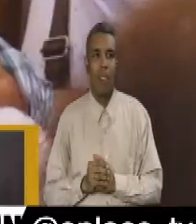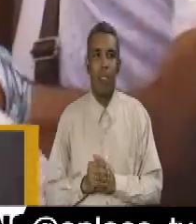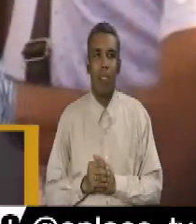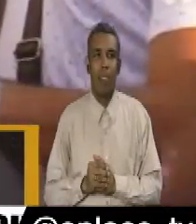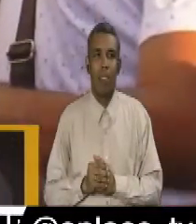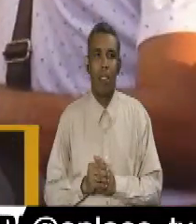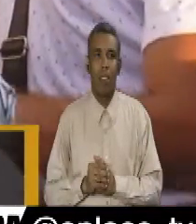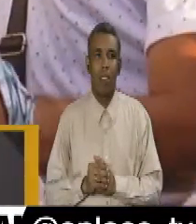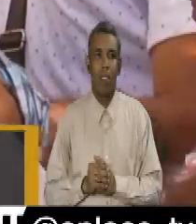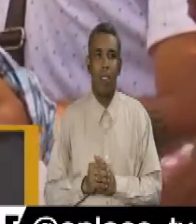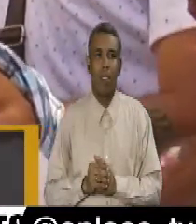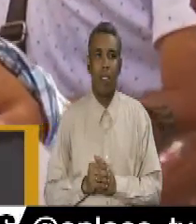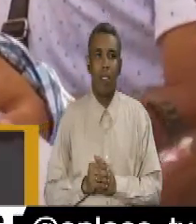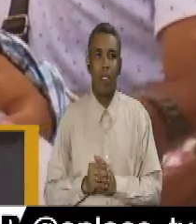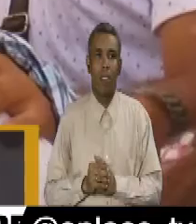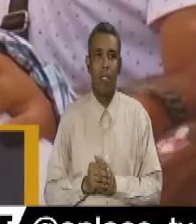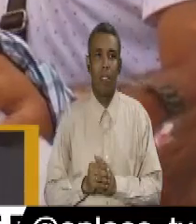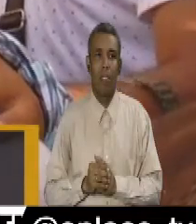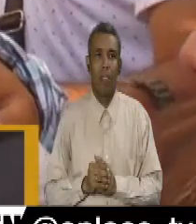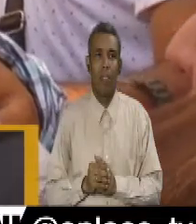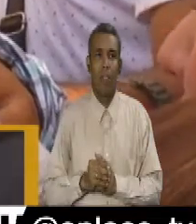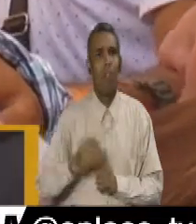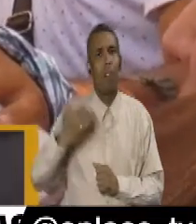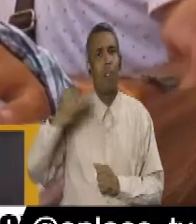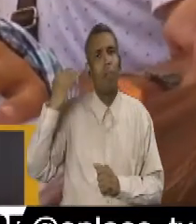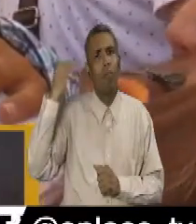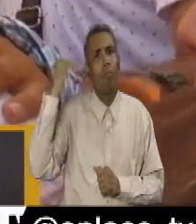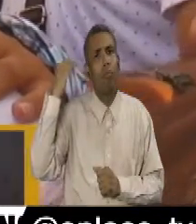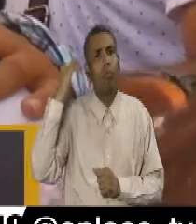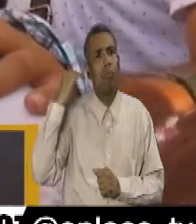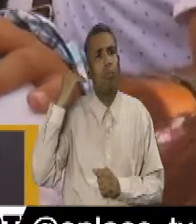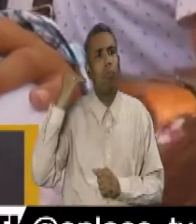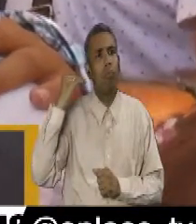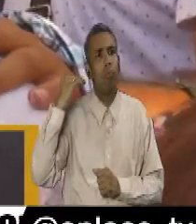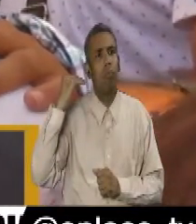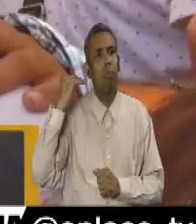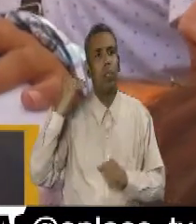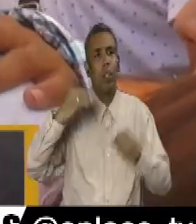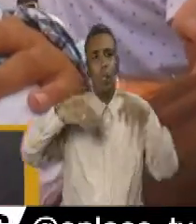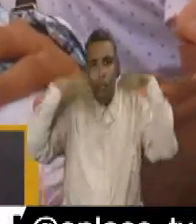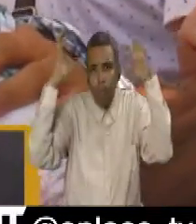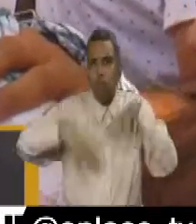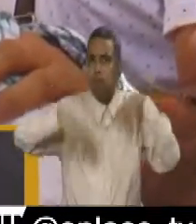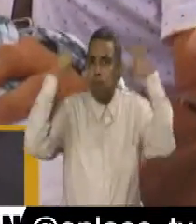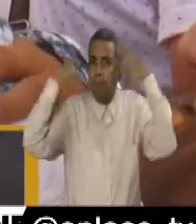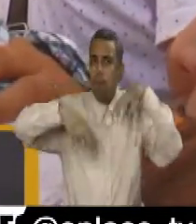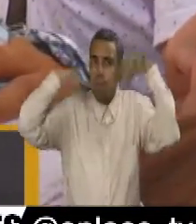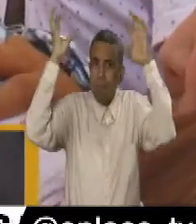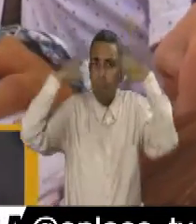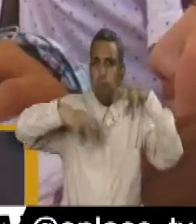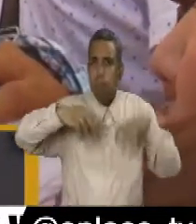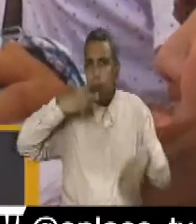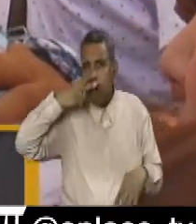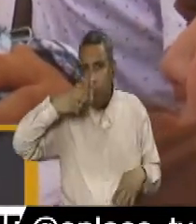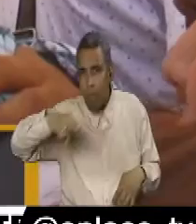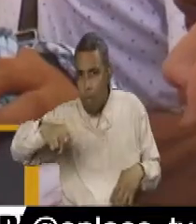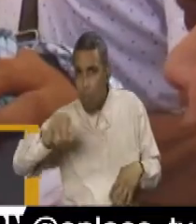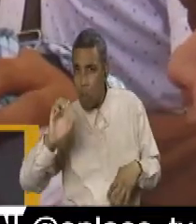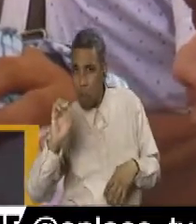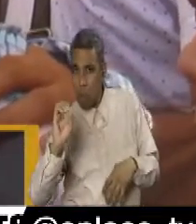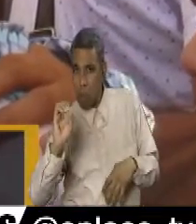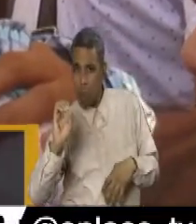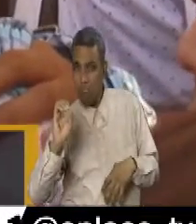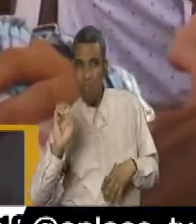arrullarla en una noche de lluvia, a mi hijo menor, Juan David, que tenía